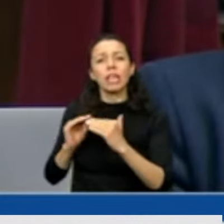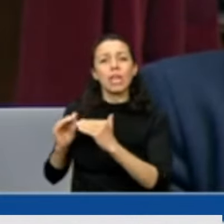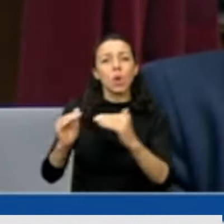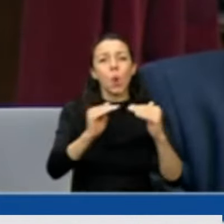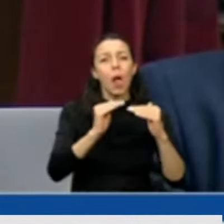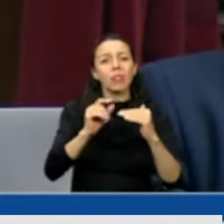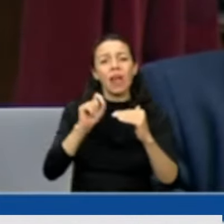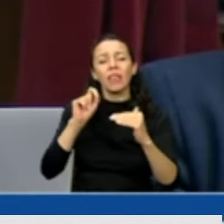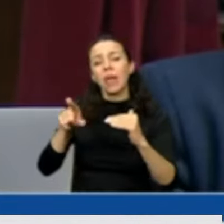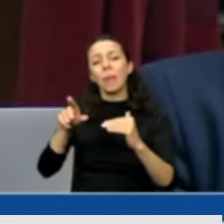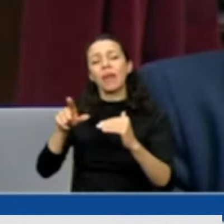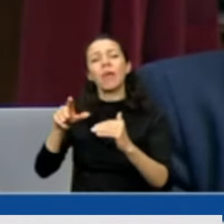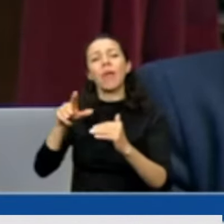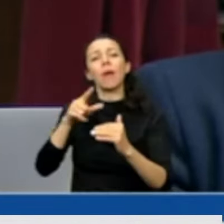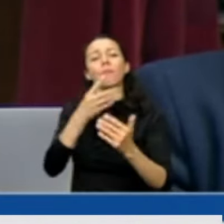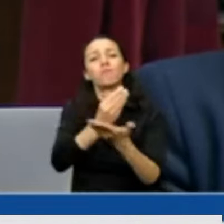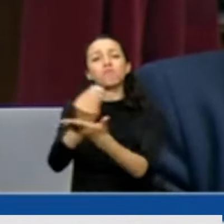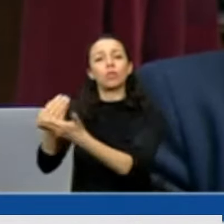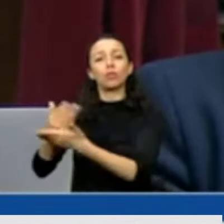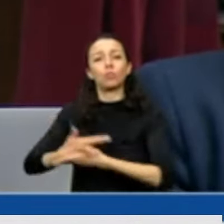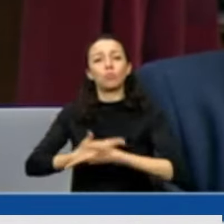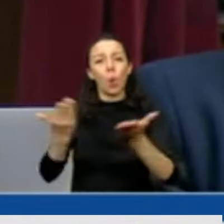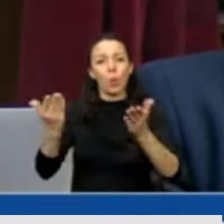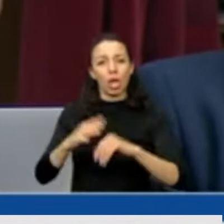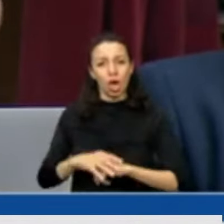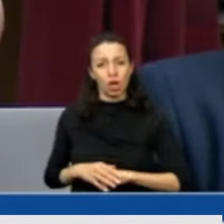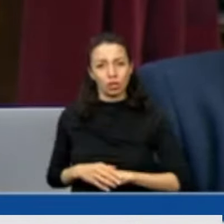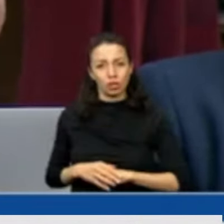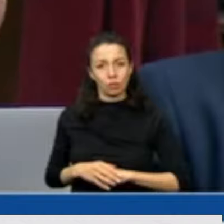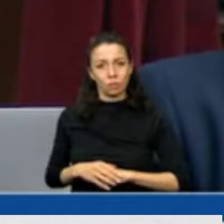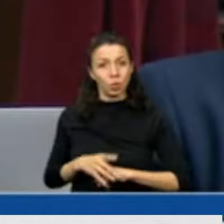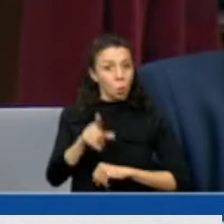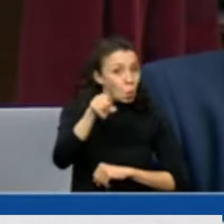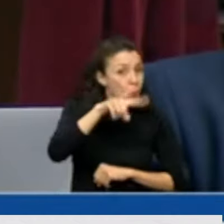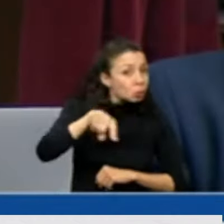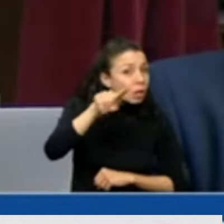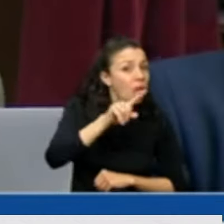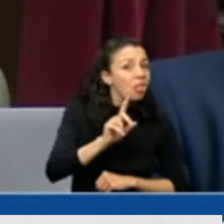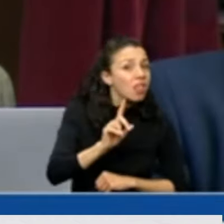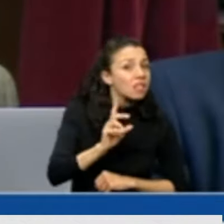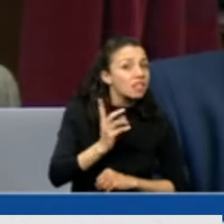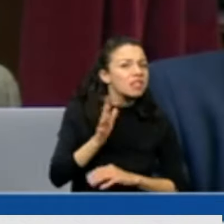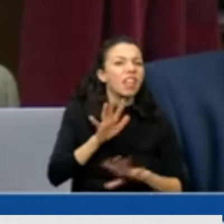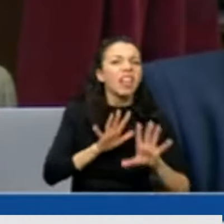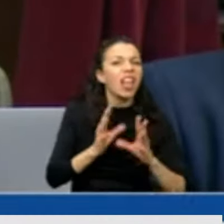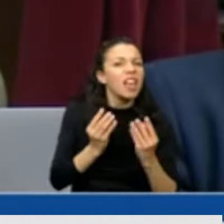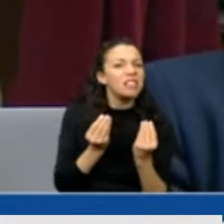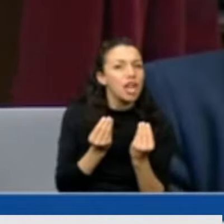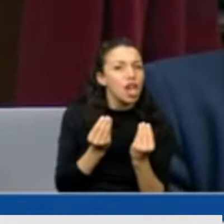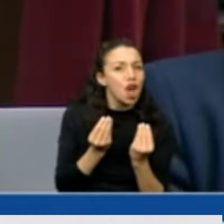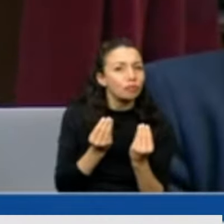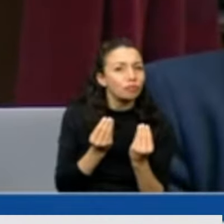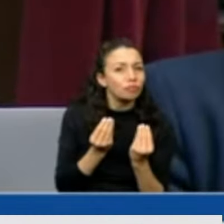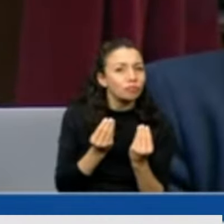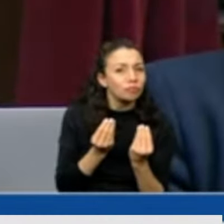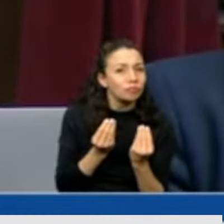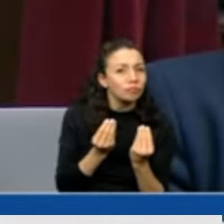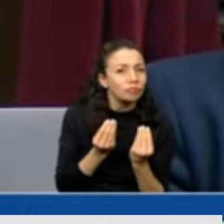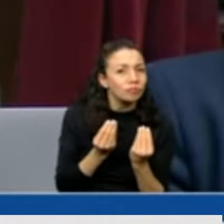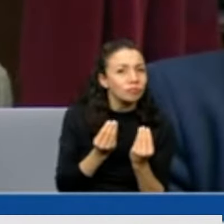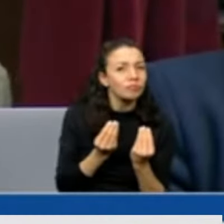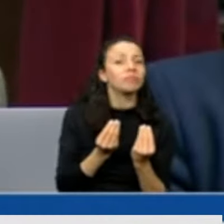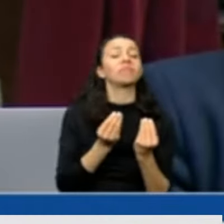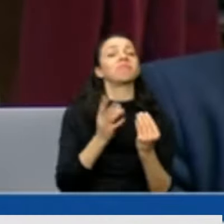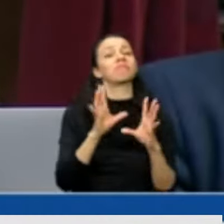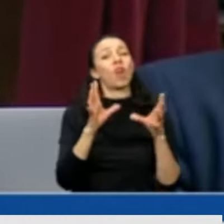sus intereses, a quién puede beneficiar, porque de esa manera quizás puedo conseguir algunos otros beneficios, y así se mira, y así